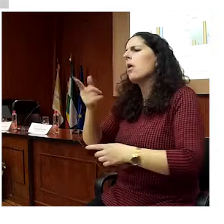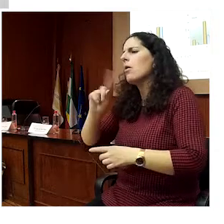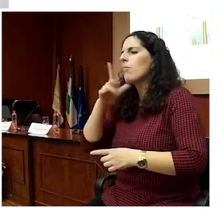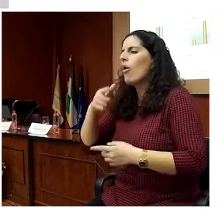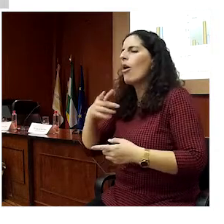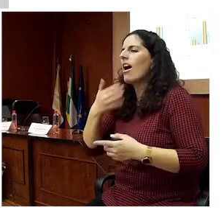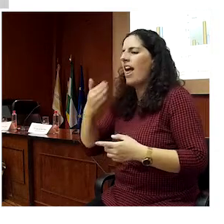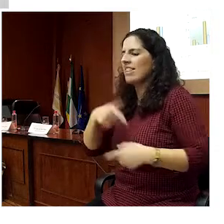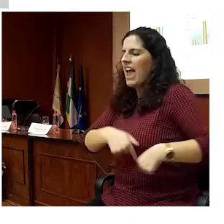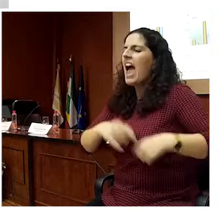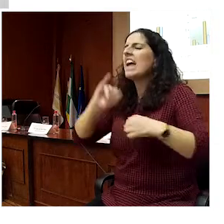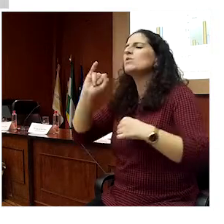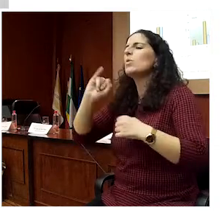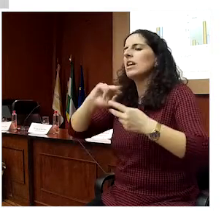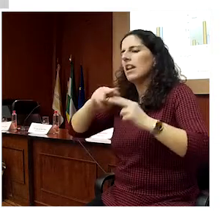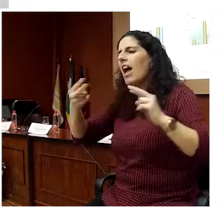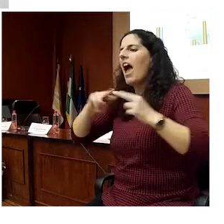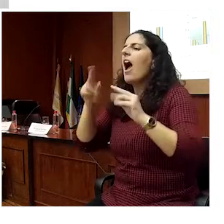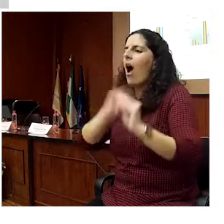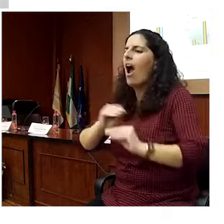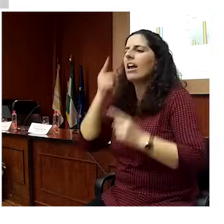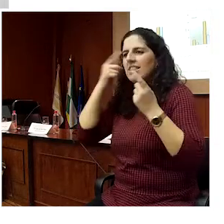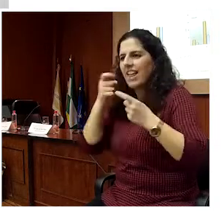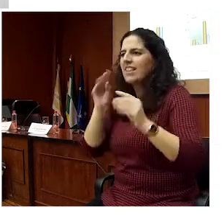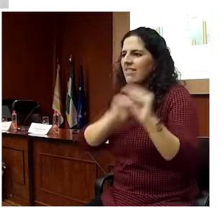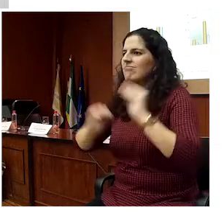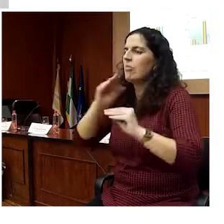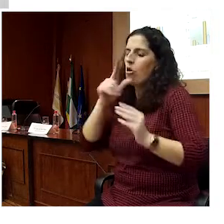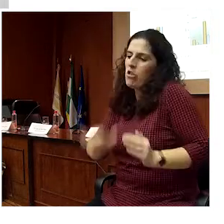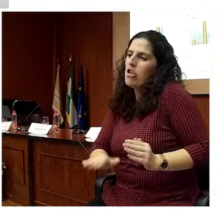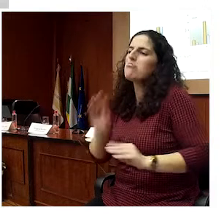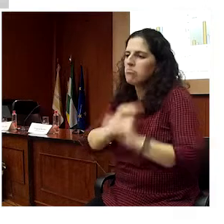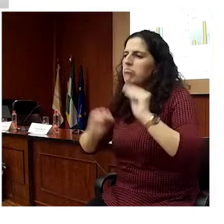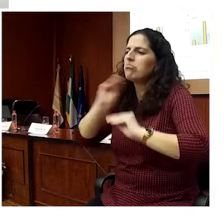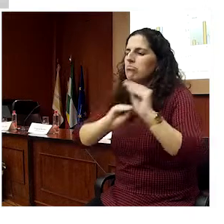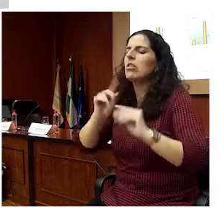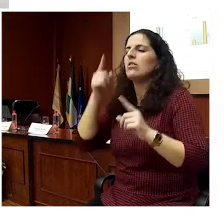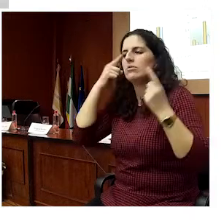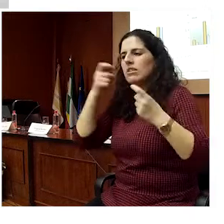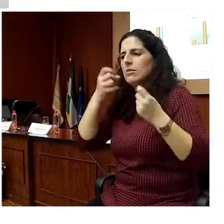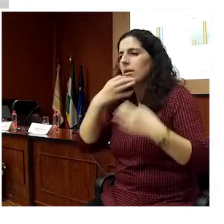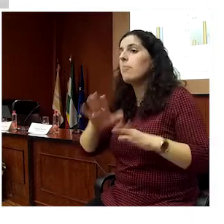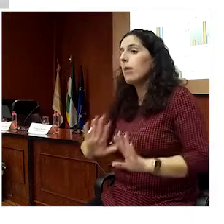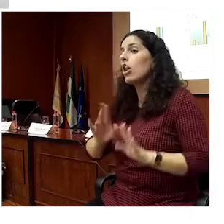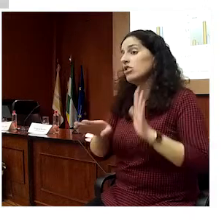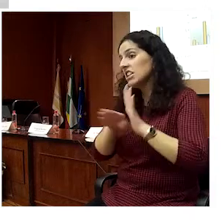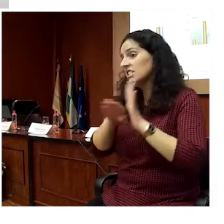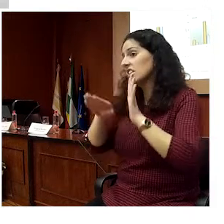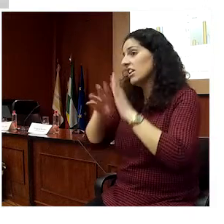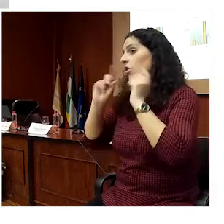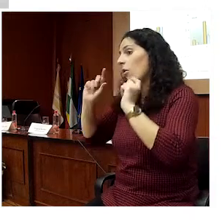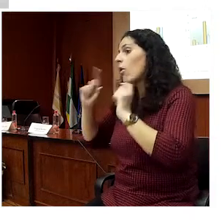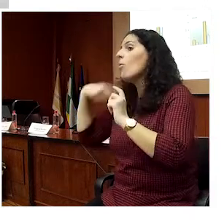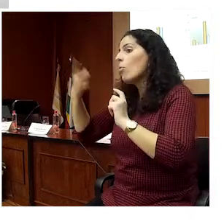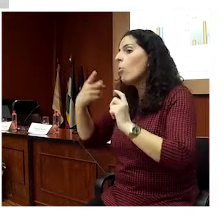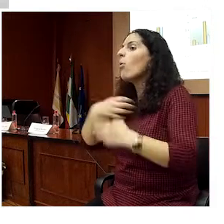todavía no ha dado tiempo, es decir, no podemos hablar de que un niño tiene una diabetes con 7 años, pero sí que está teniendo ya